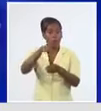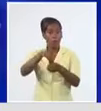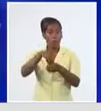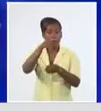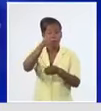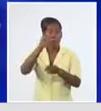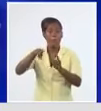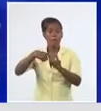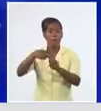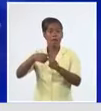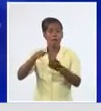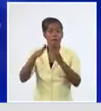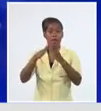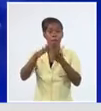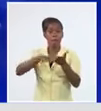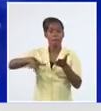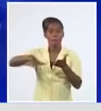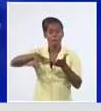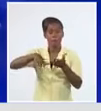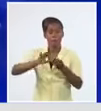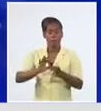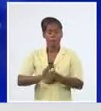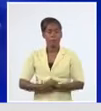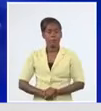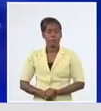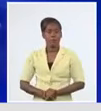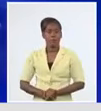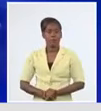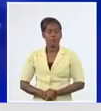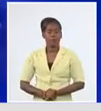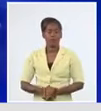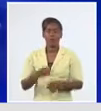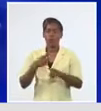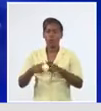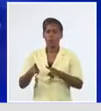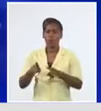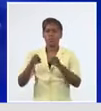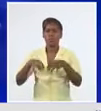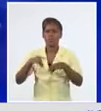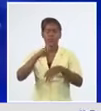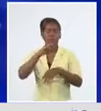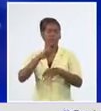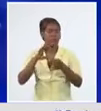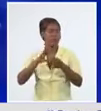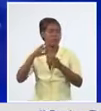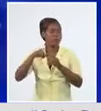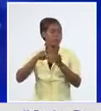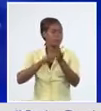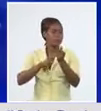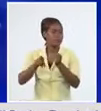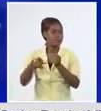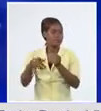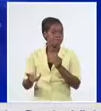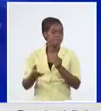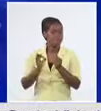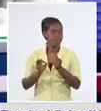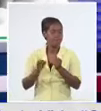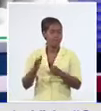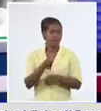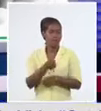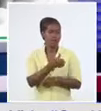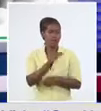este espacio la situación en otros territorios, por ejemplo, Guantánamo. Recordemos que Guantánamo hace algunas jornadas atrás